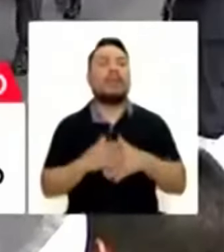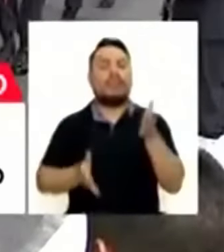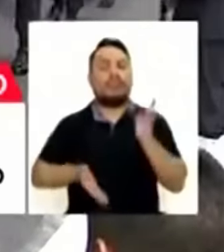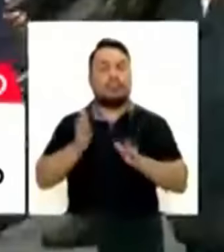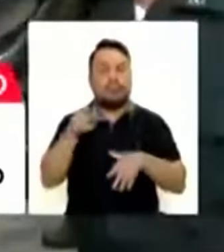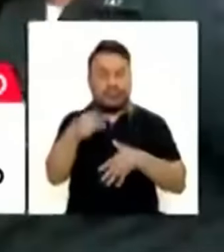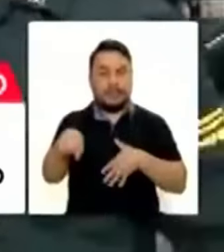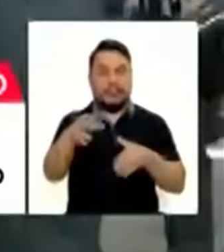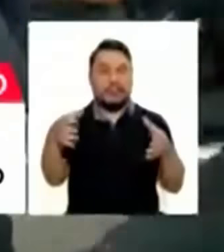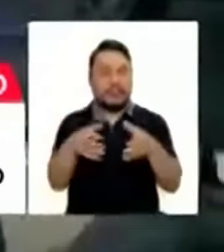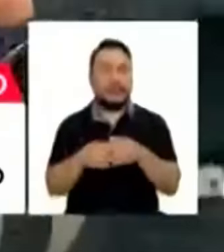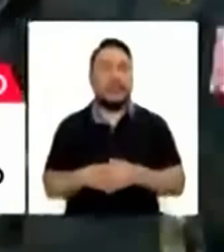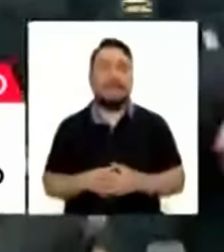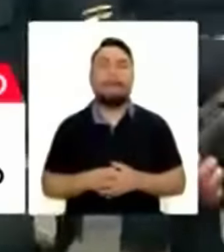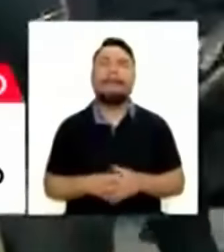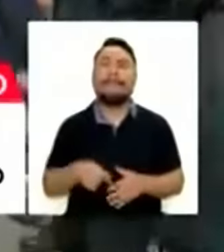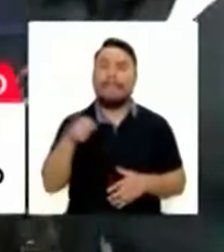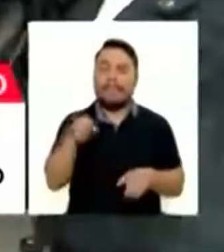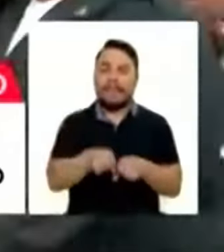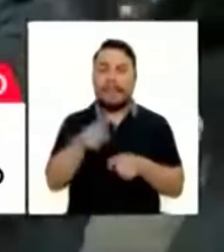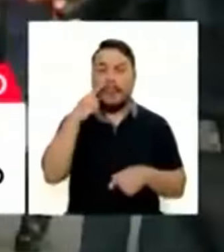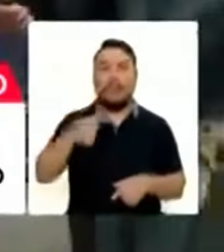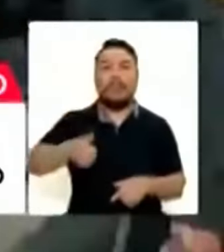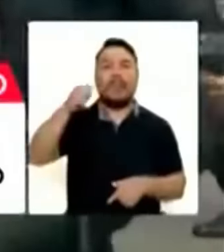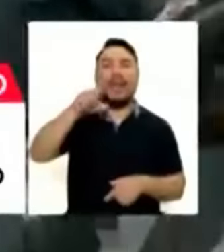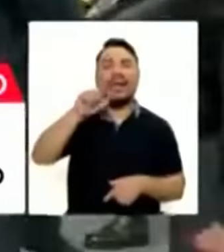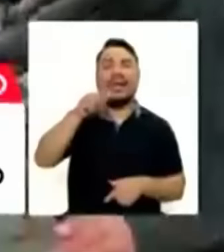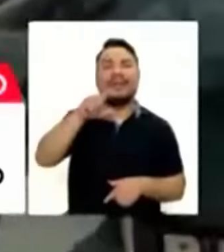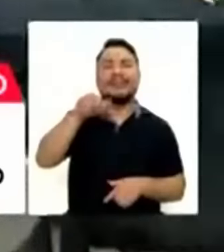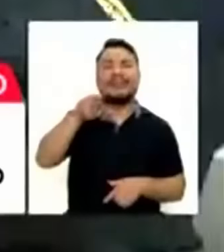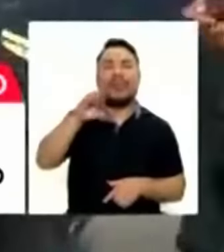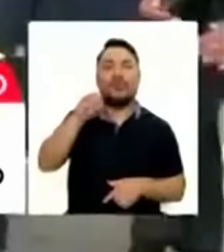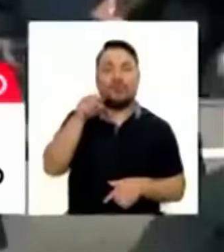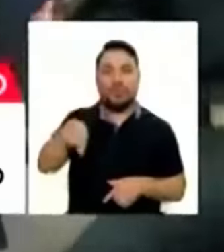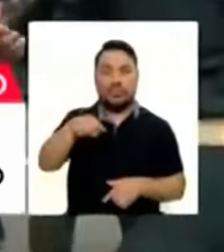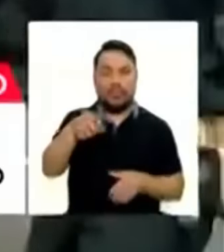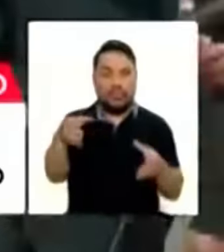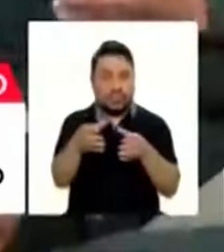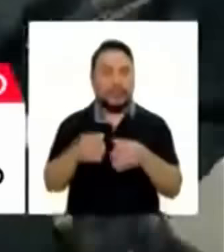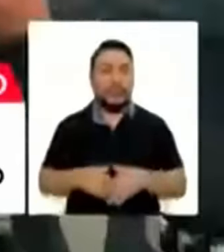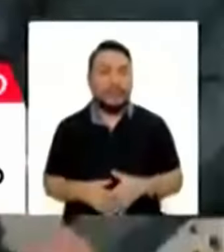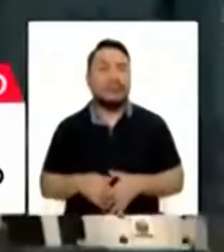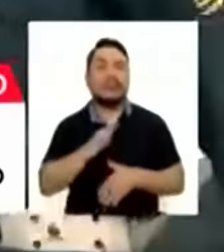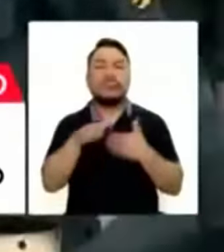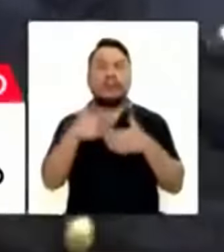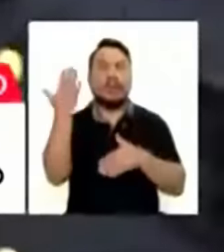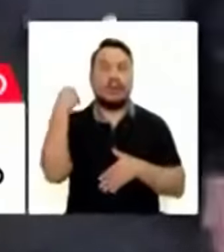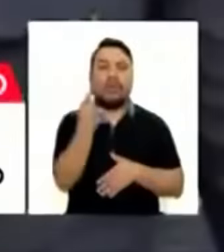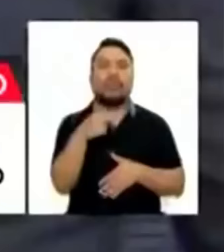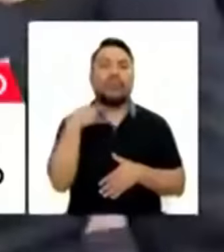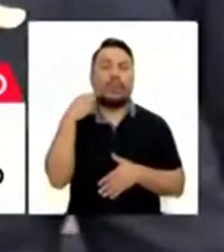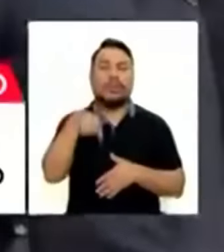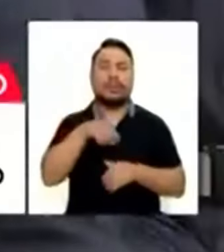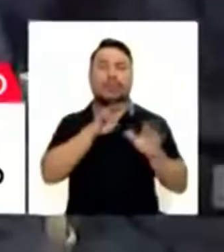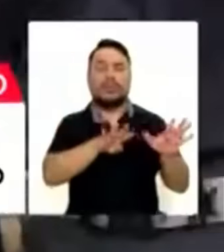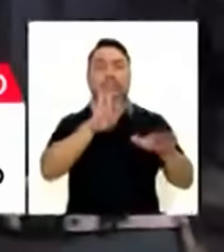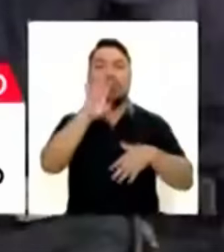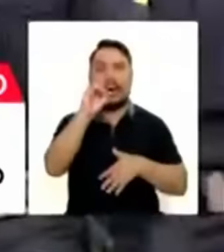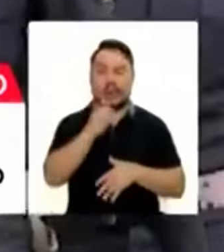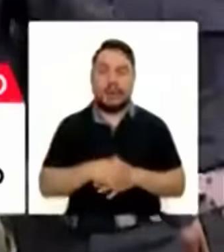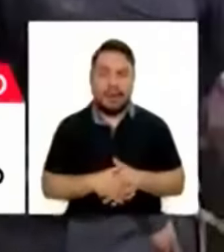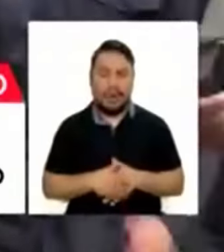el sargento de segunda FAC, Lázaro Orrego Morales, quien se inmolara un 14 de noviembre de